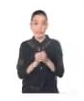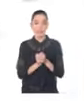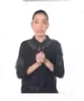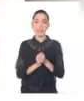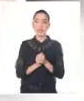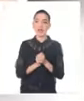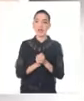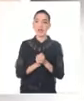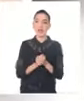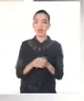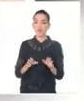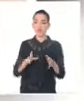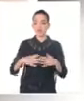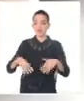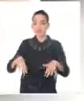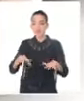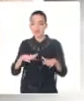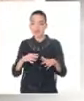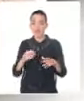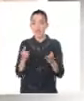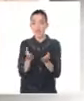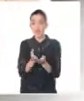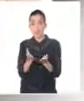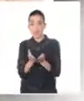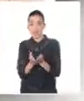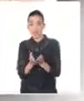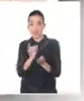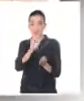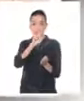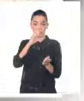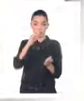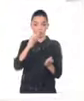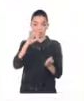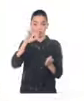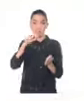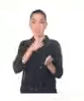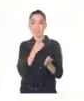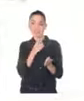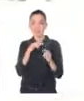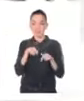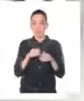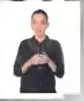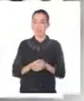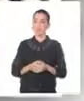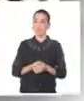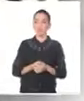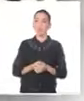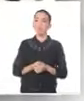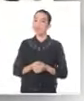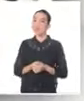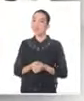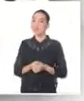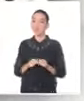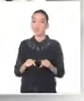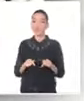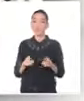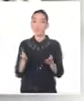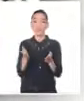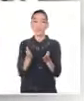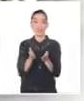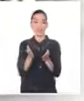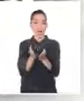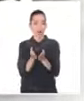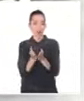más destacados de su época, bajo el principio del antidogmatismo pedagógico, crea la Escuela Nocturna para Trabajadores. Este